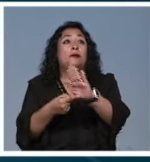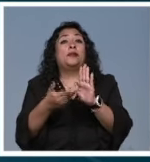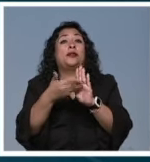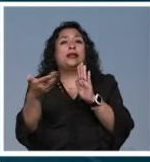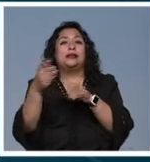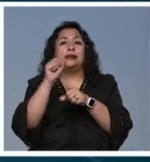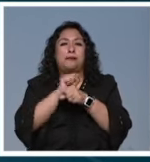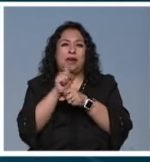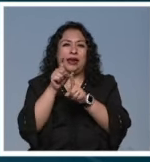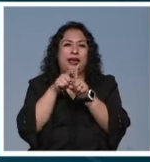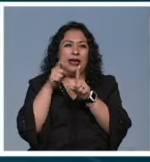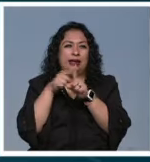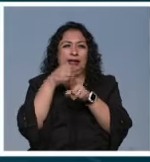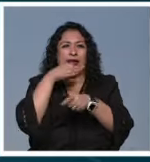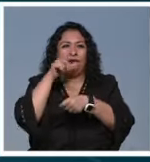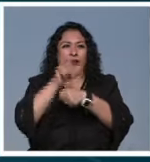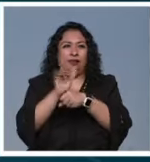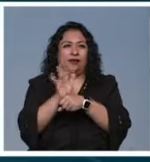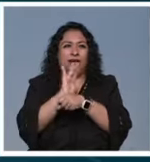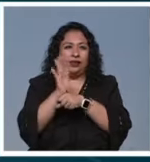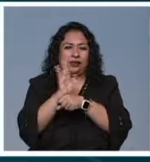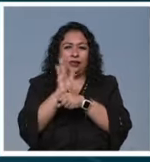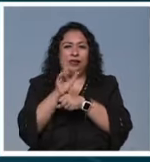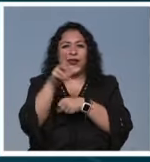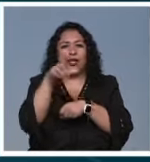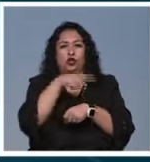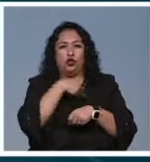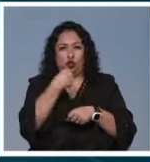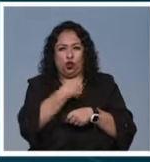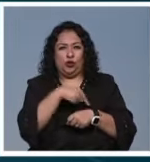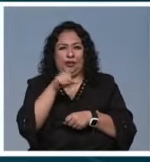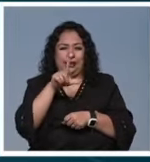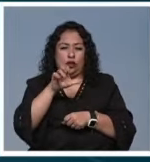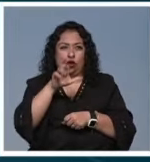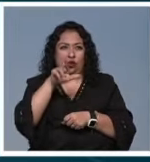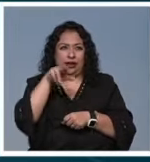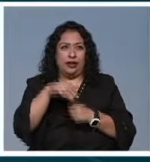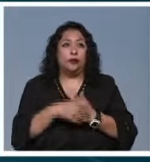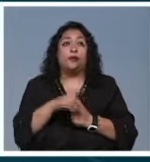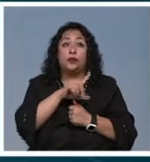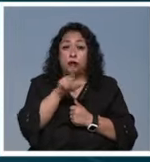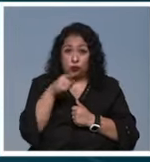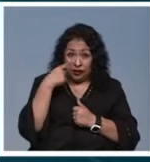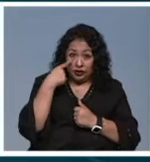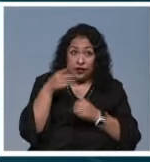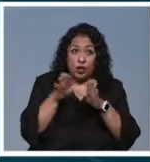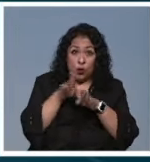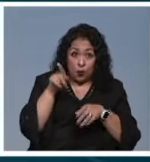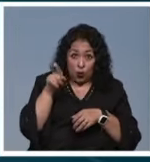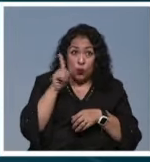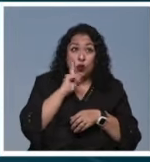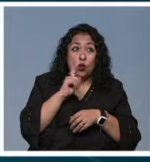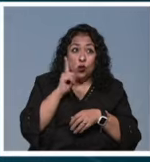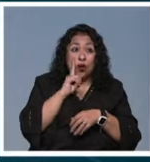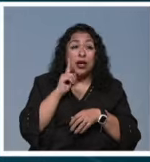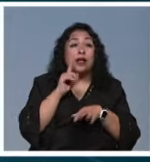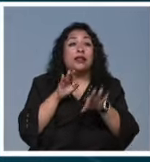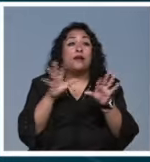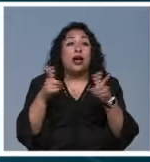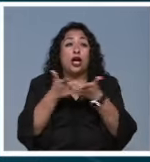la Semana de la Crítica del Festival de Cine de Locarno en Suiza. Después de haber visto cómo ella trabajó con su